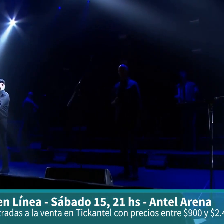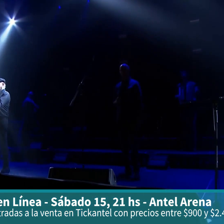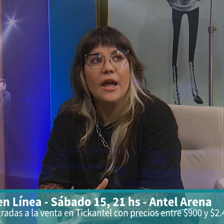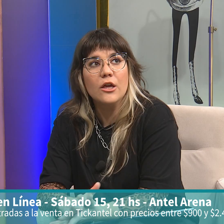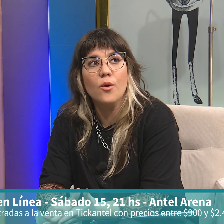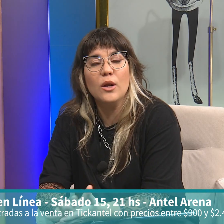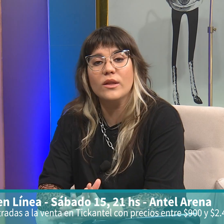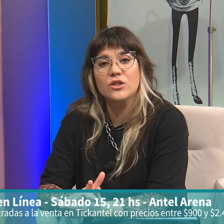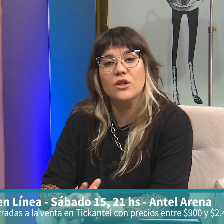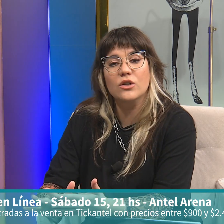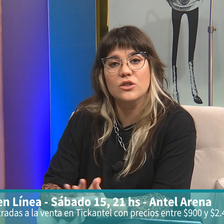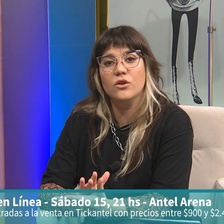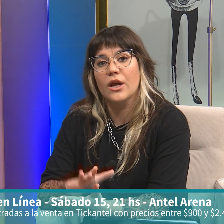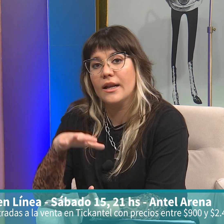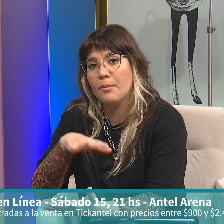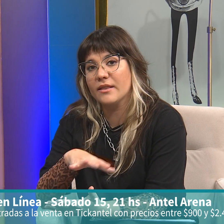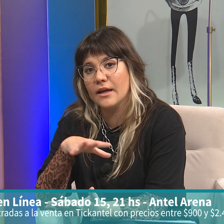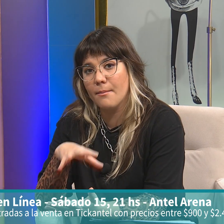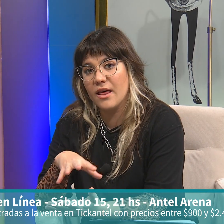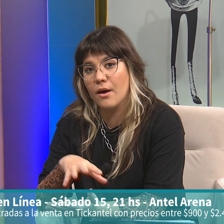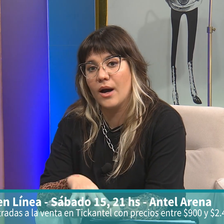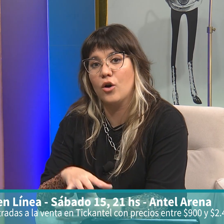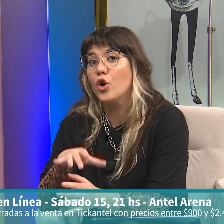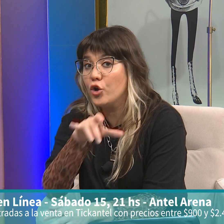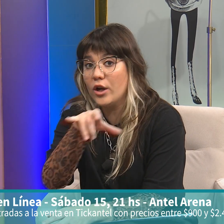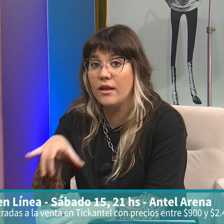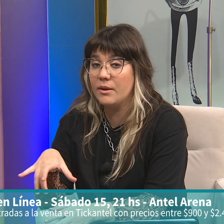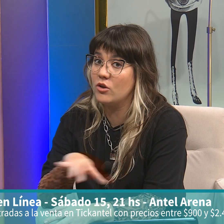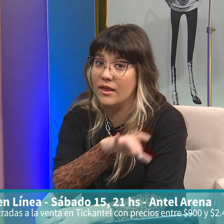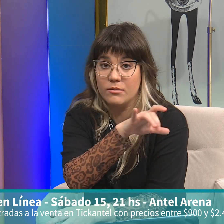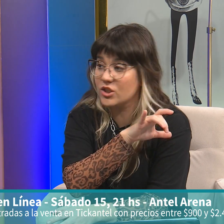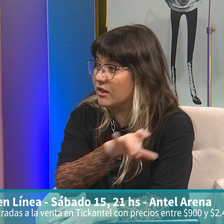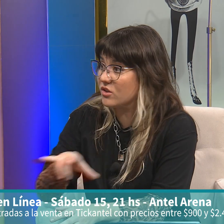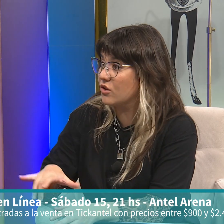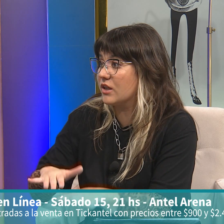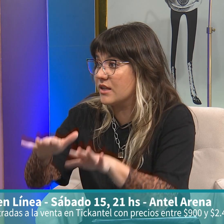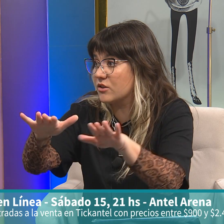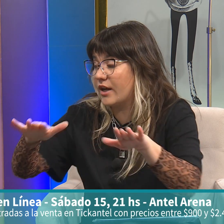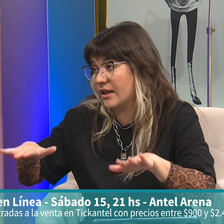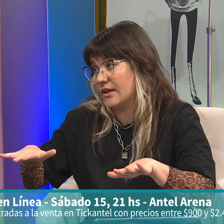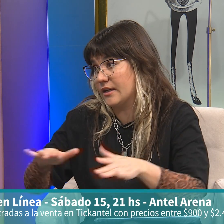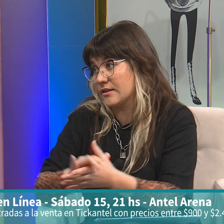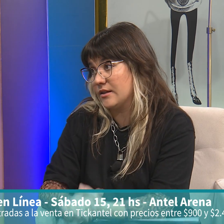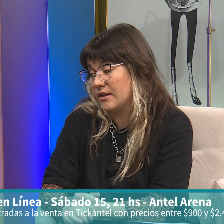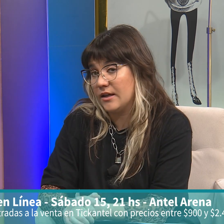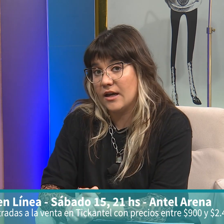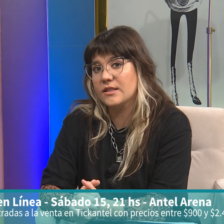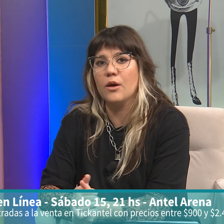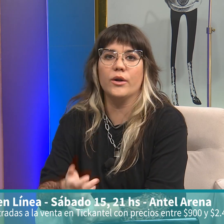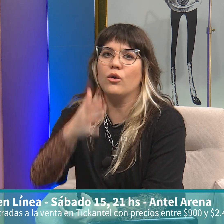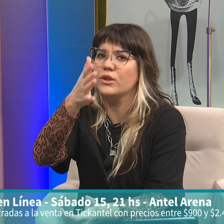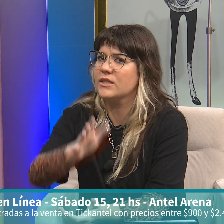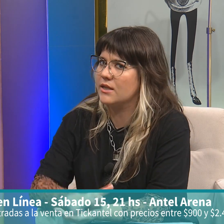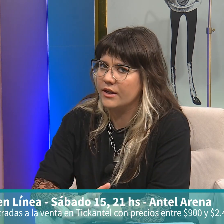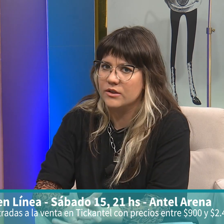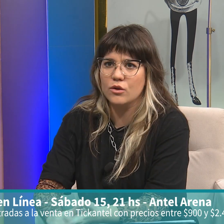más de arriba, y 2.400, que son la platea más de abajo. No la del medio, las del medio ya están todas agotadas, sino las laterales. Bien, espectacular. Así que